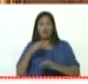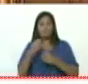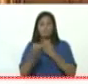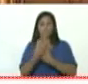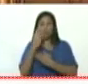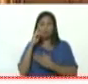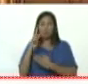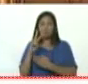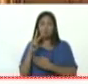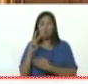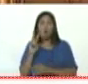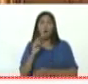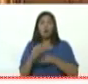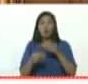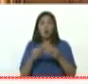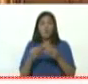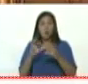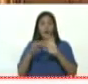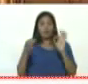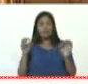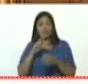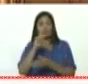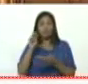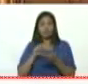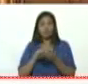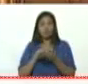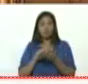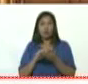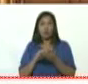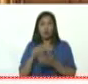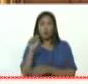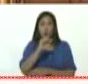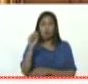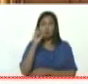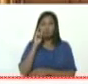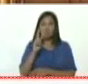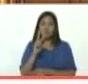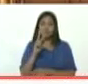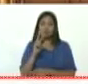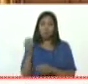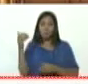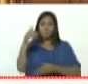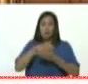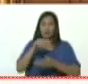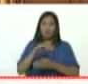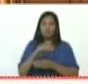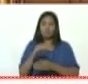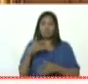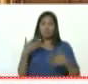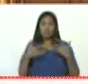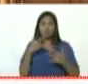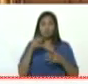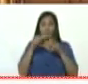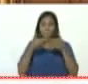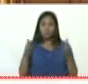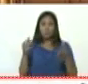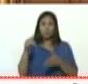vio en vivo. Iba en un carro que lo llevaba. Iba viendo la intervención mía en un acto público aquí.